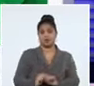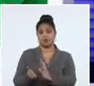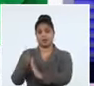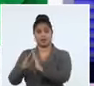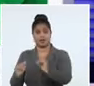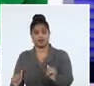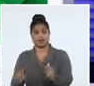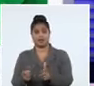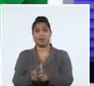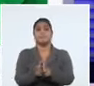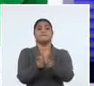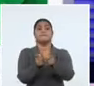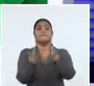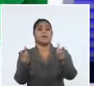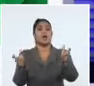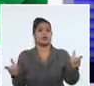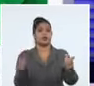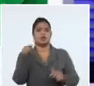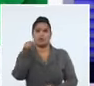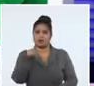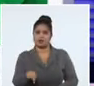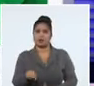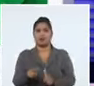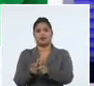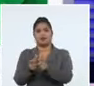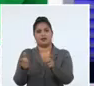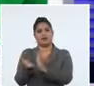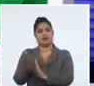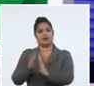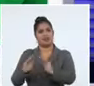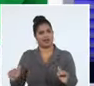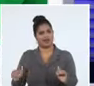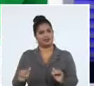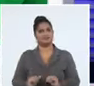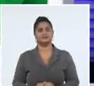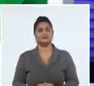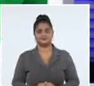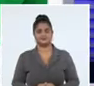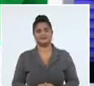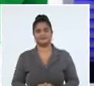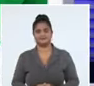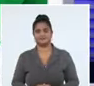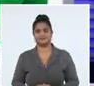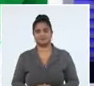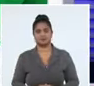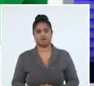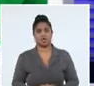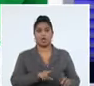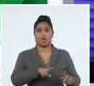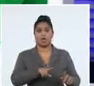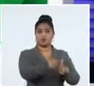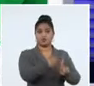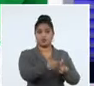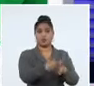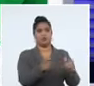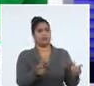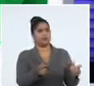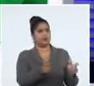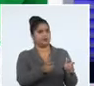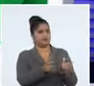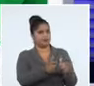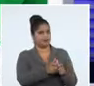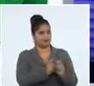diagnosticaron en el día de ayer. Y es lo que hace, por un lado, que disminuyan los activos, por